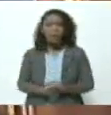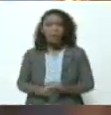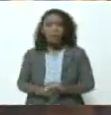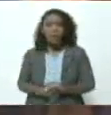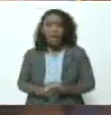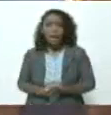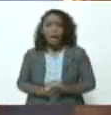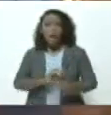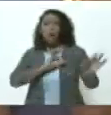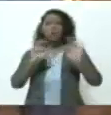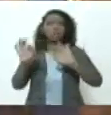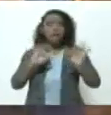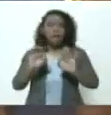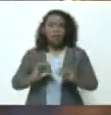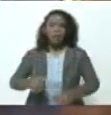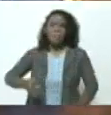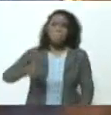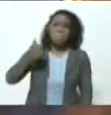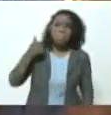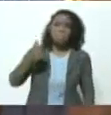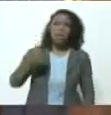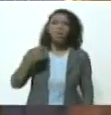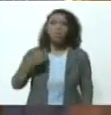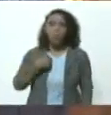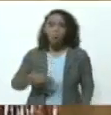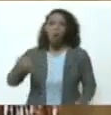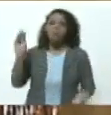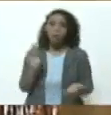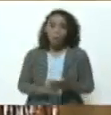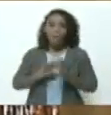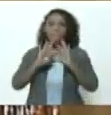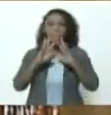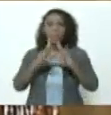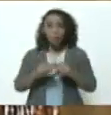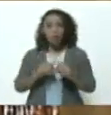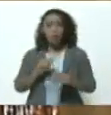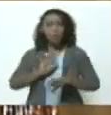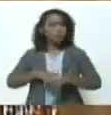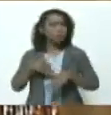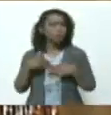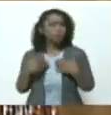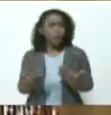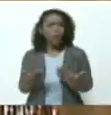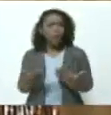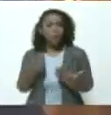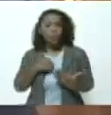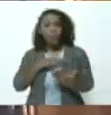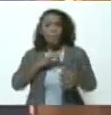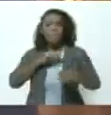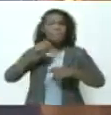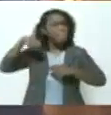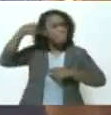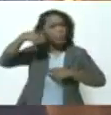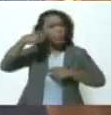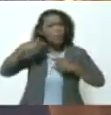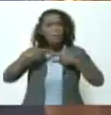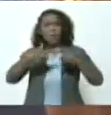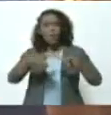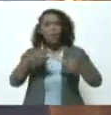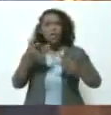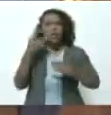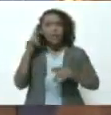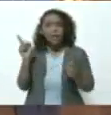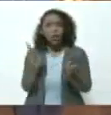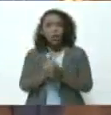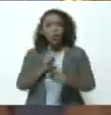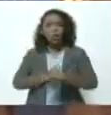un elenco muy vasto, vuelvo a comentarlo, porque nuestra película, nuestra miniserie, es